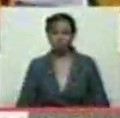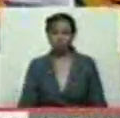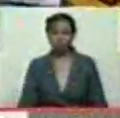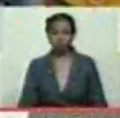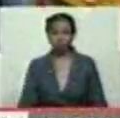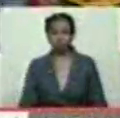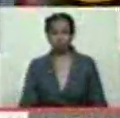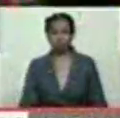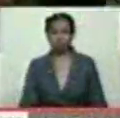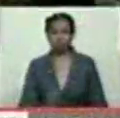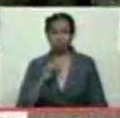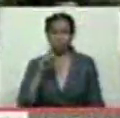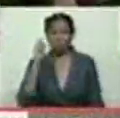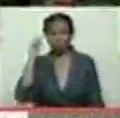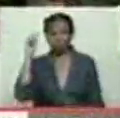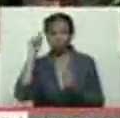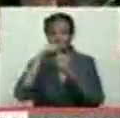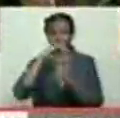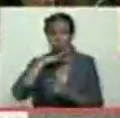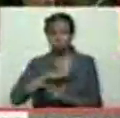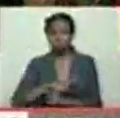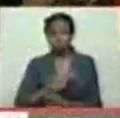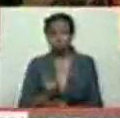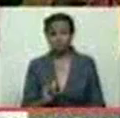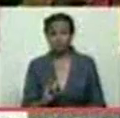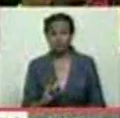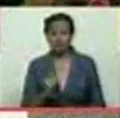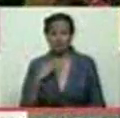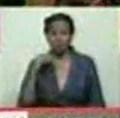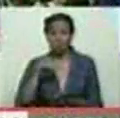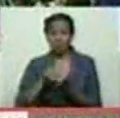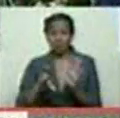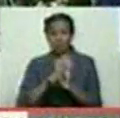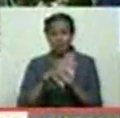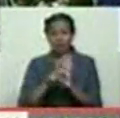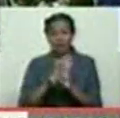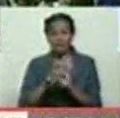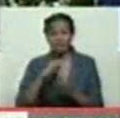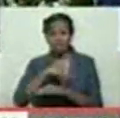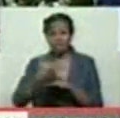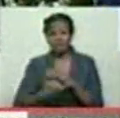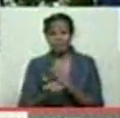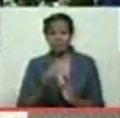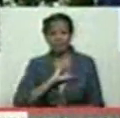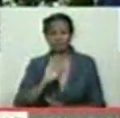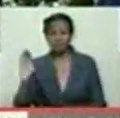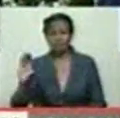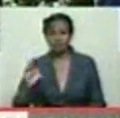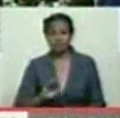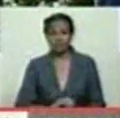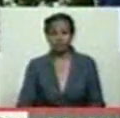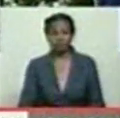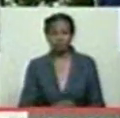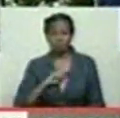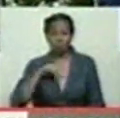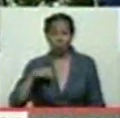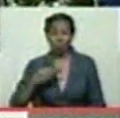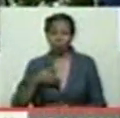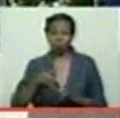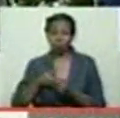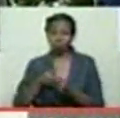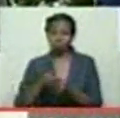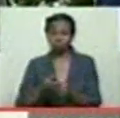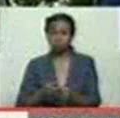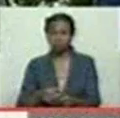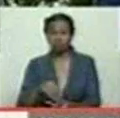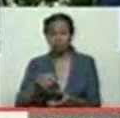Uno de los objetivos históricos establecidos en la ley del Plan de la Patria por nuestro comandante